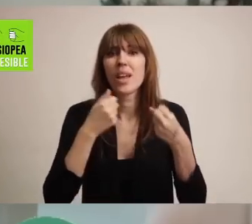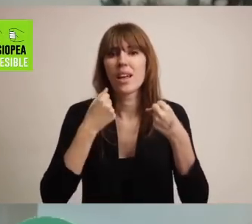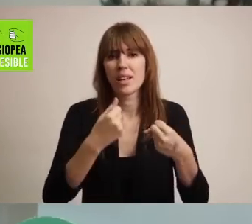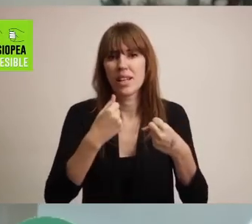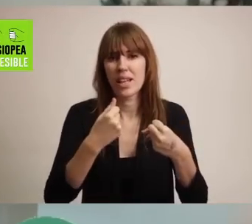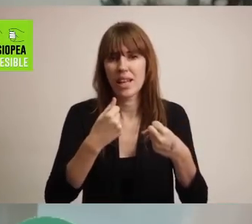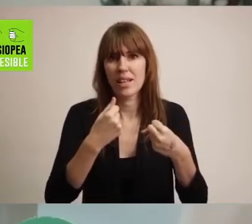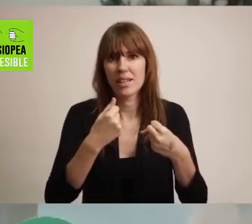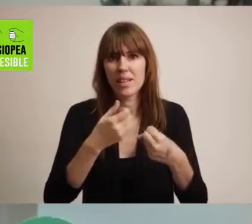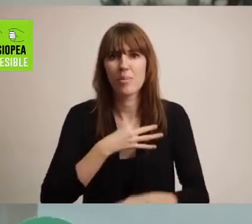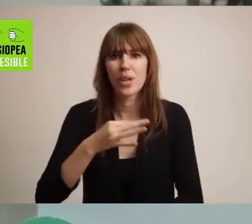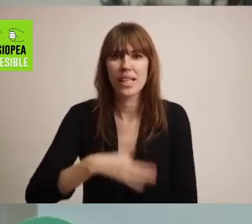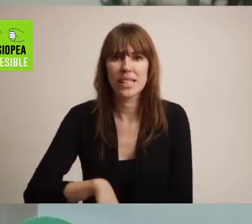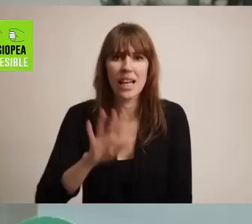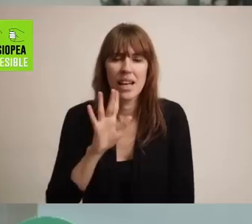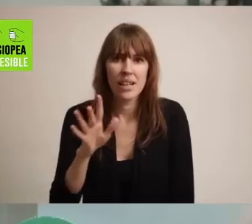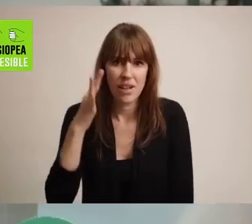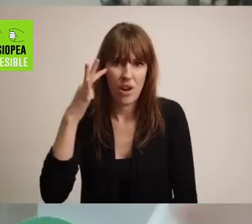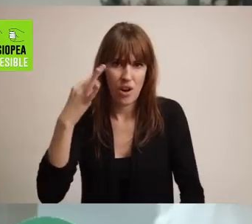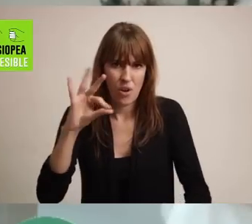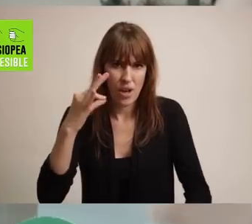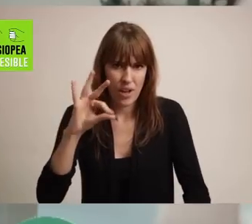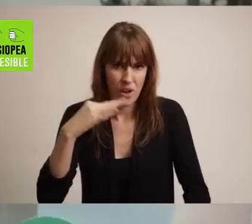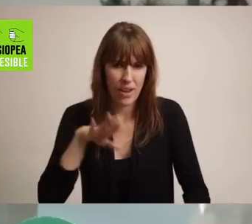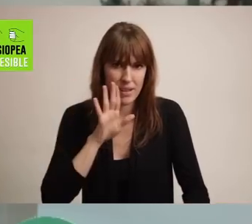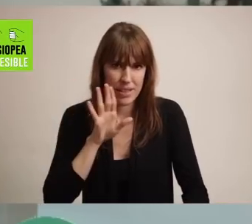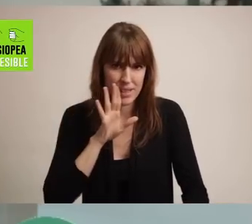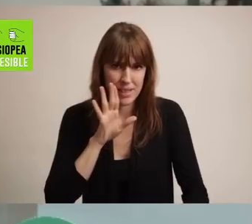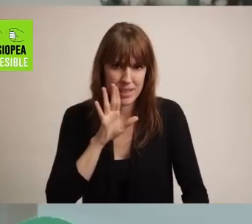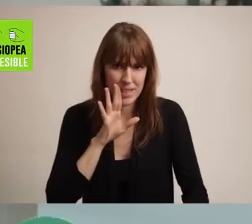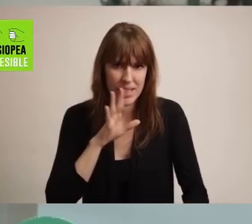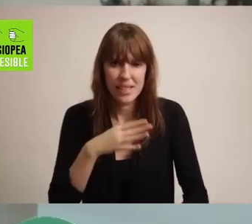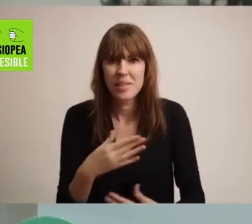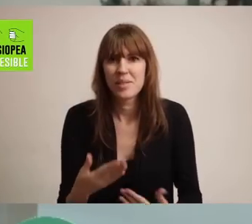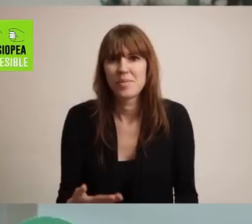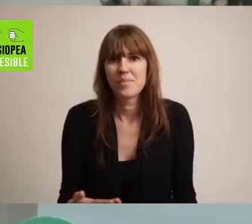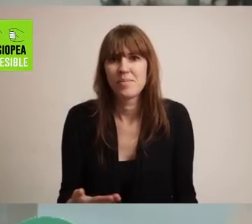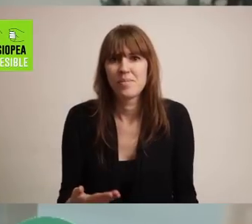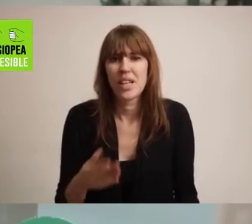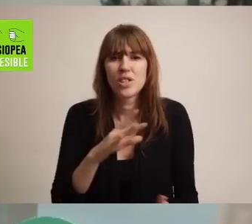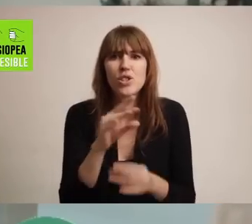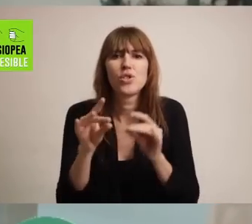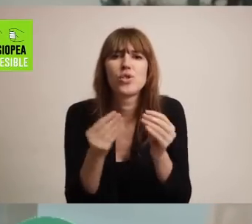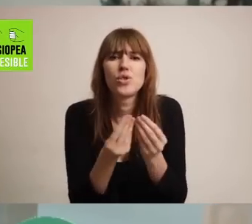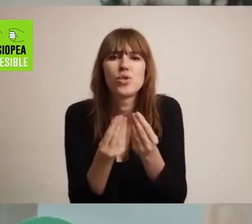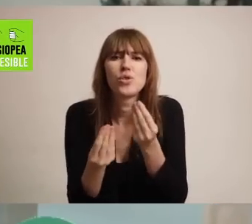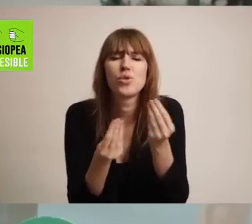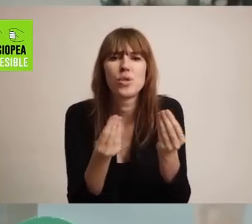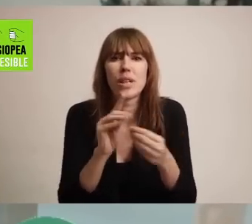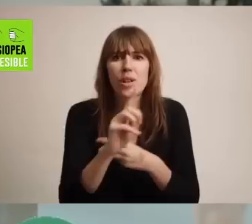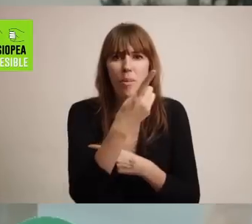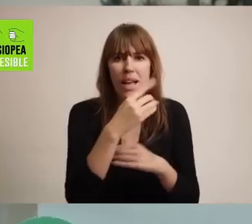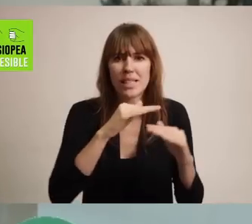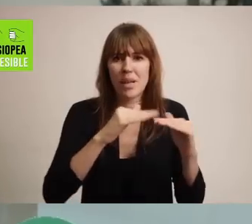ser integración, como he dicho, que sería lo lógico. No solamente coger lo más sutil, porque nuestro cuerpo no